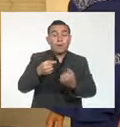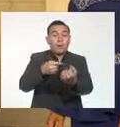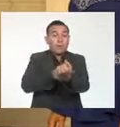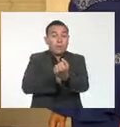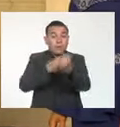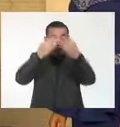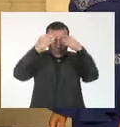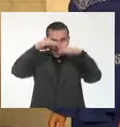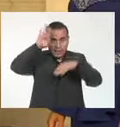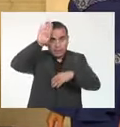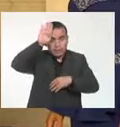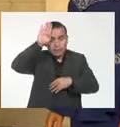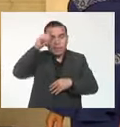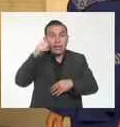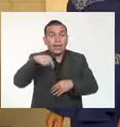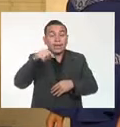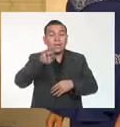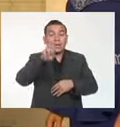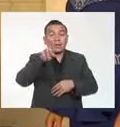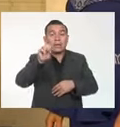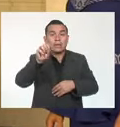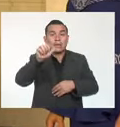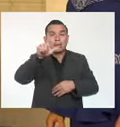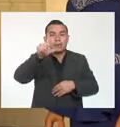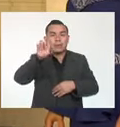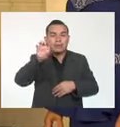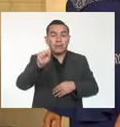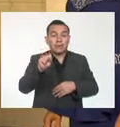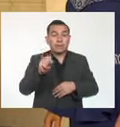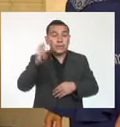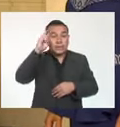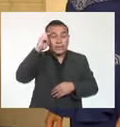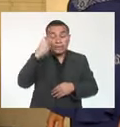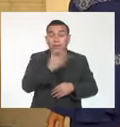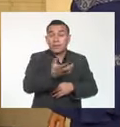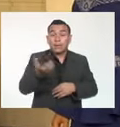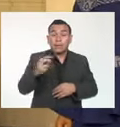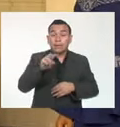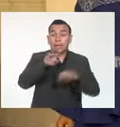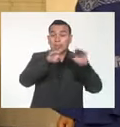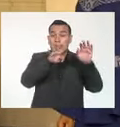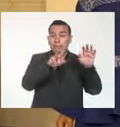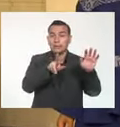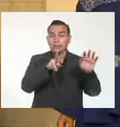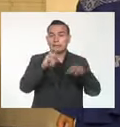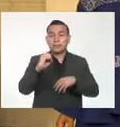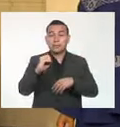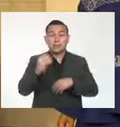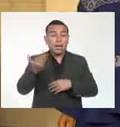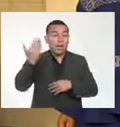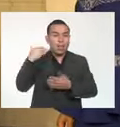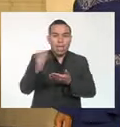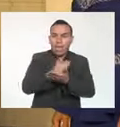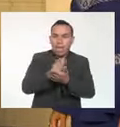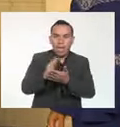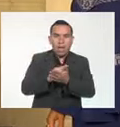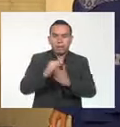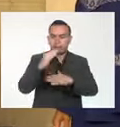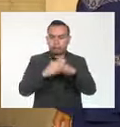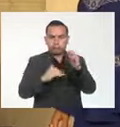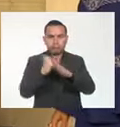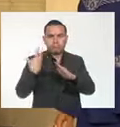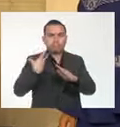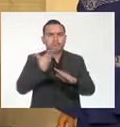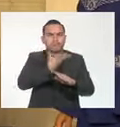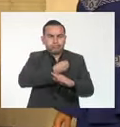hospital de referencia en nuestro país, que no se ha reconstruido en más de 70 años. Y lo vamos a